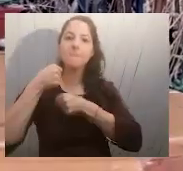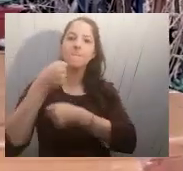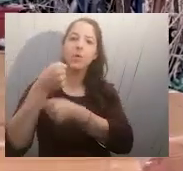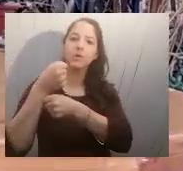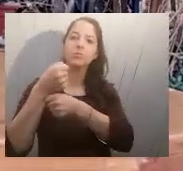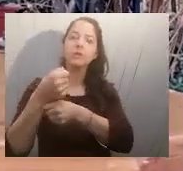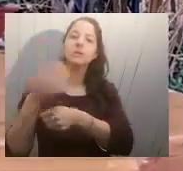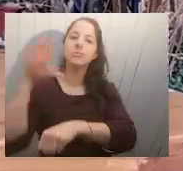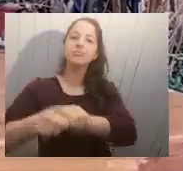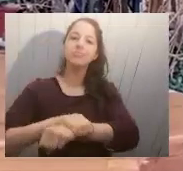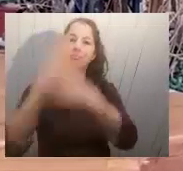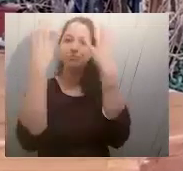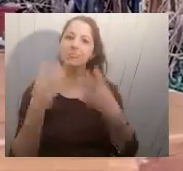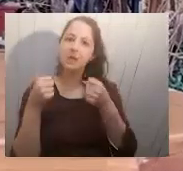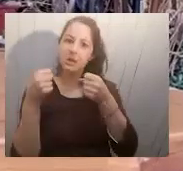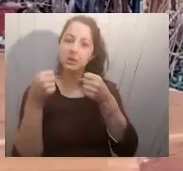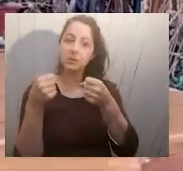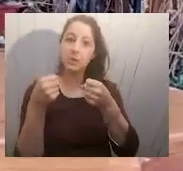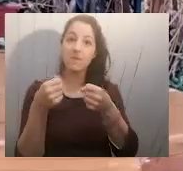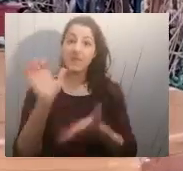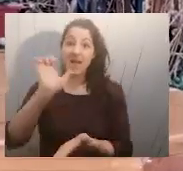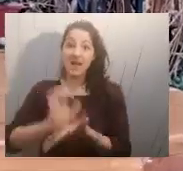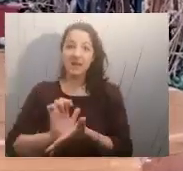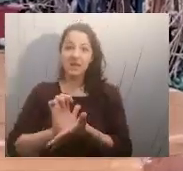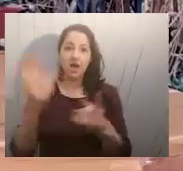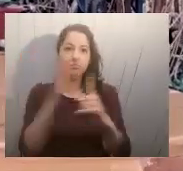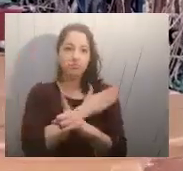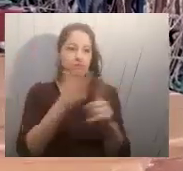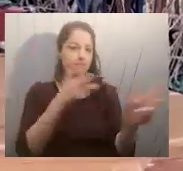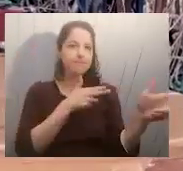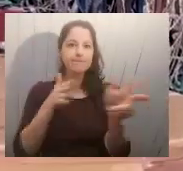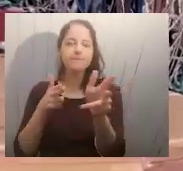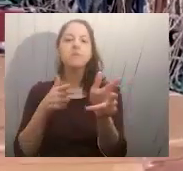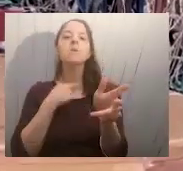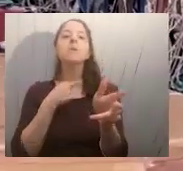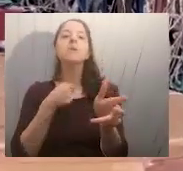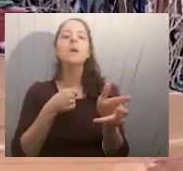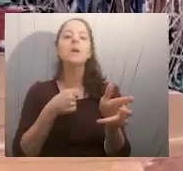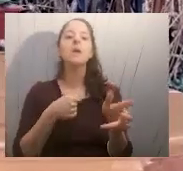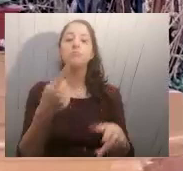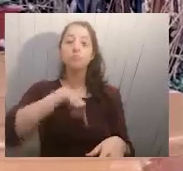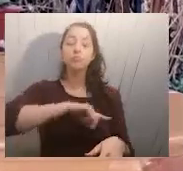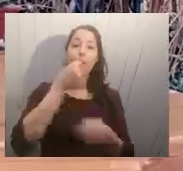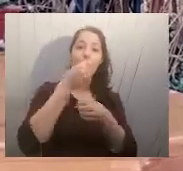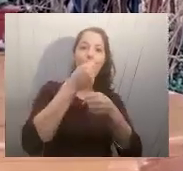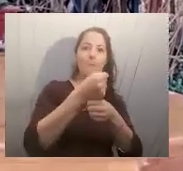y criminalizarnos, desarticular a quienes nos manifestamos por nuestros derechos y una vida